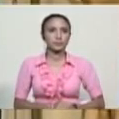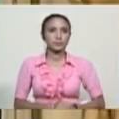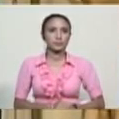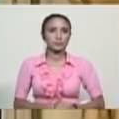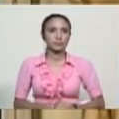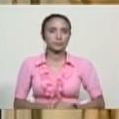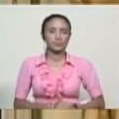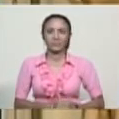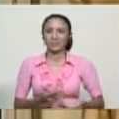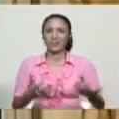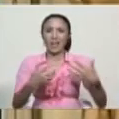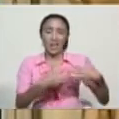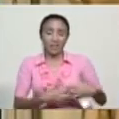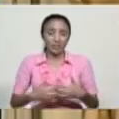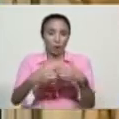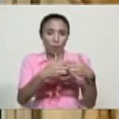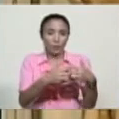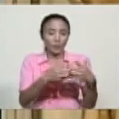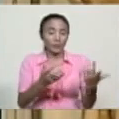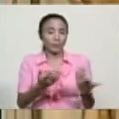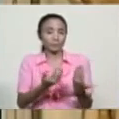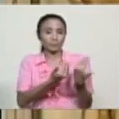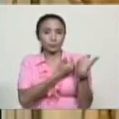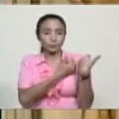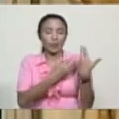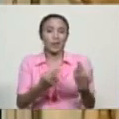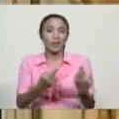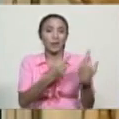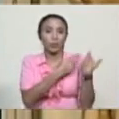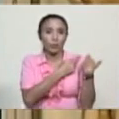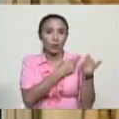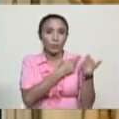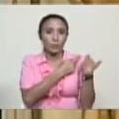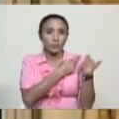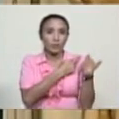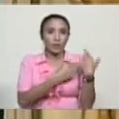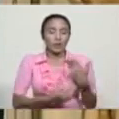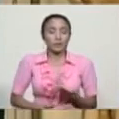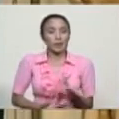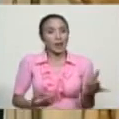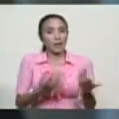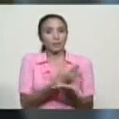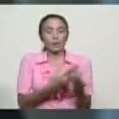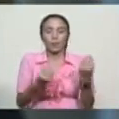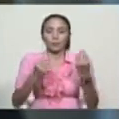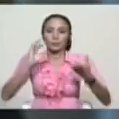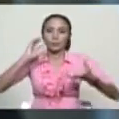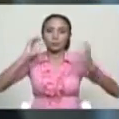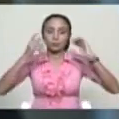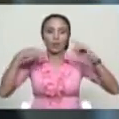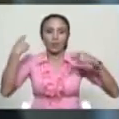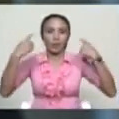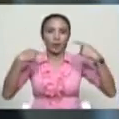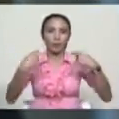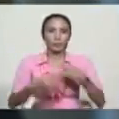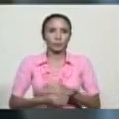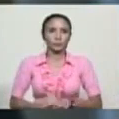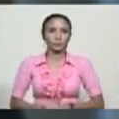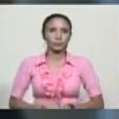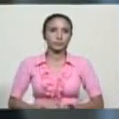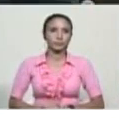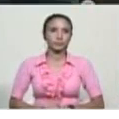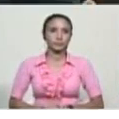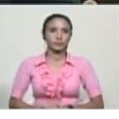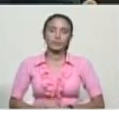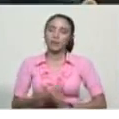El imperialismo norteamericano creo que ha botado los tapones, como se dice. Ayer